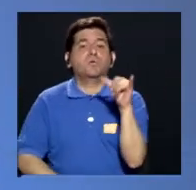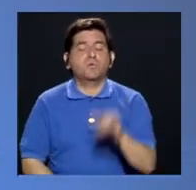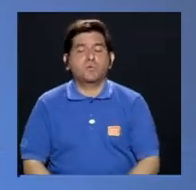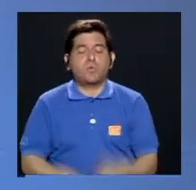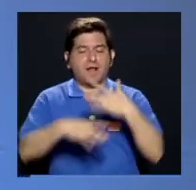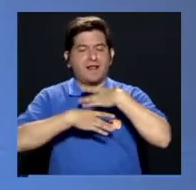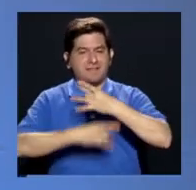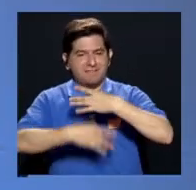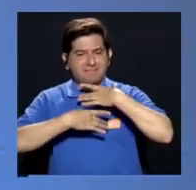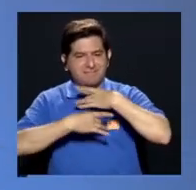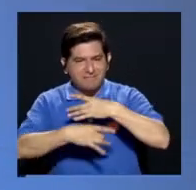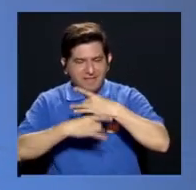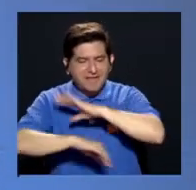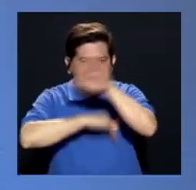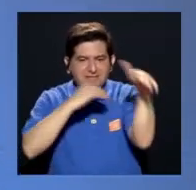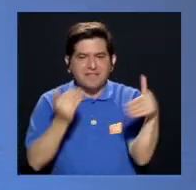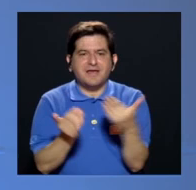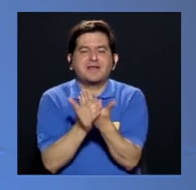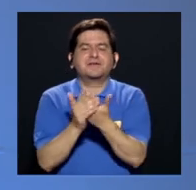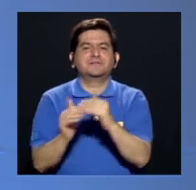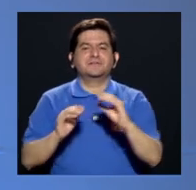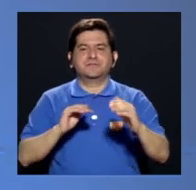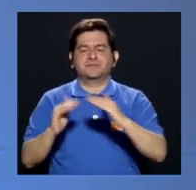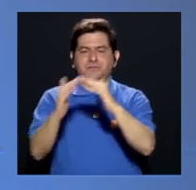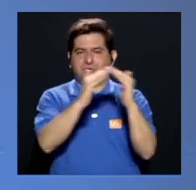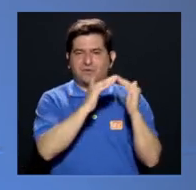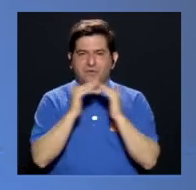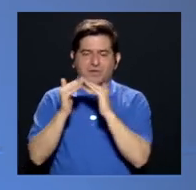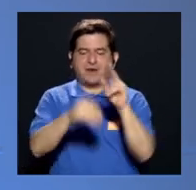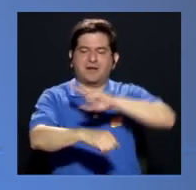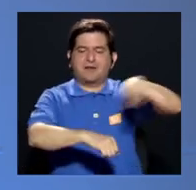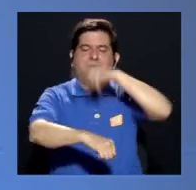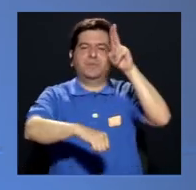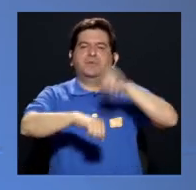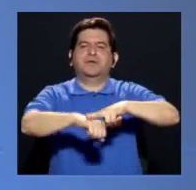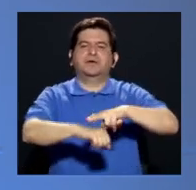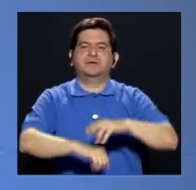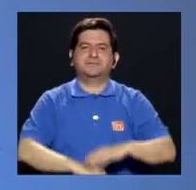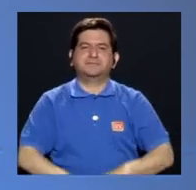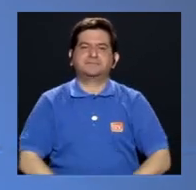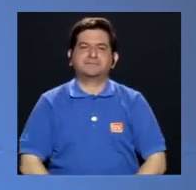de interés para toda la comunidad nacional.